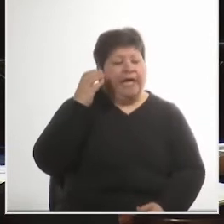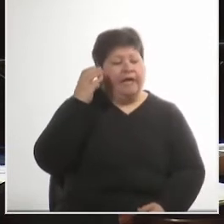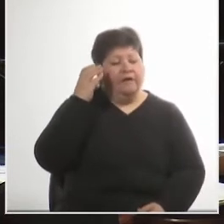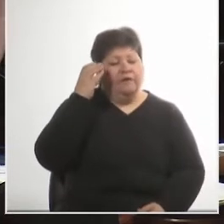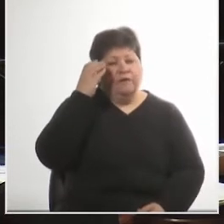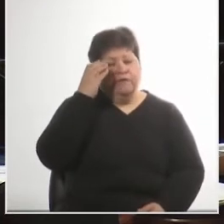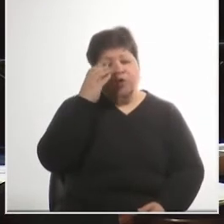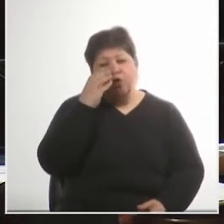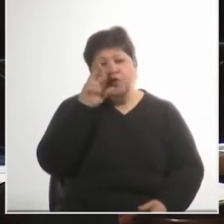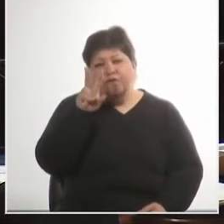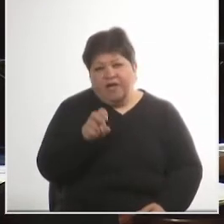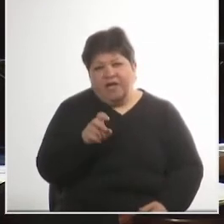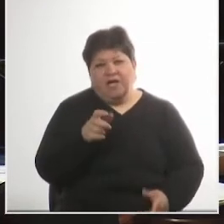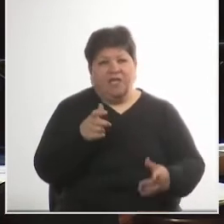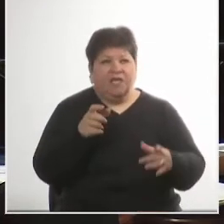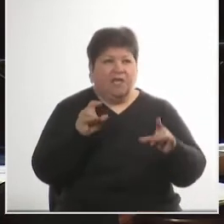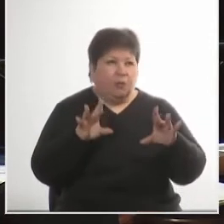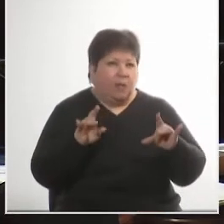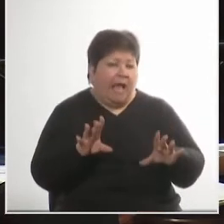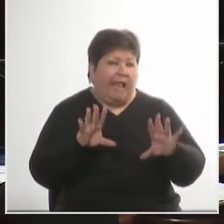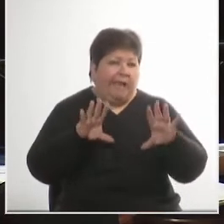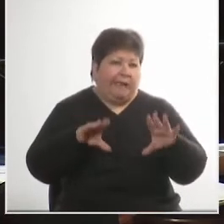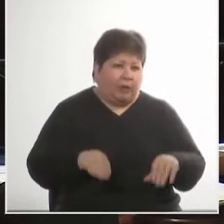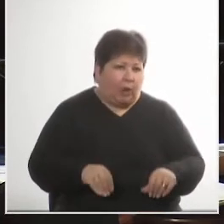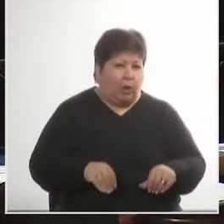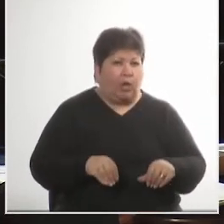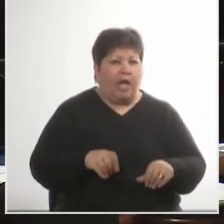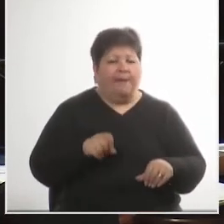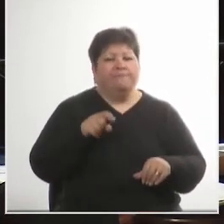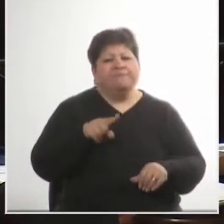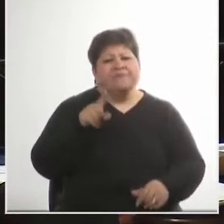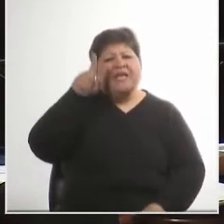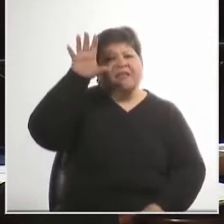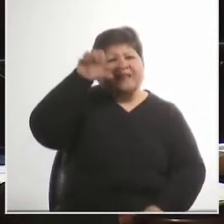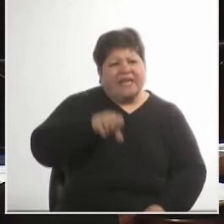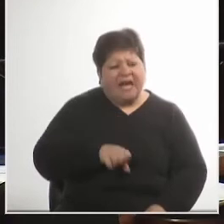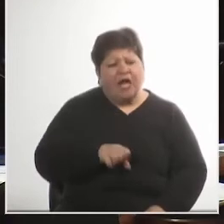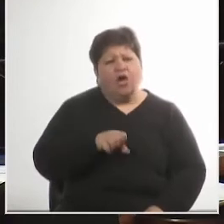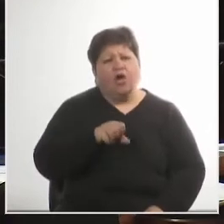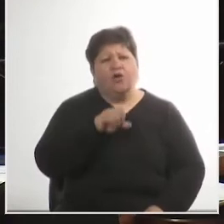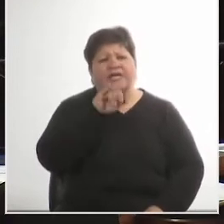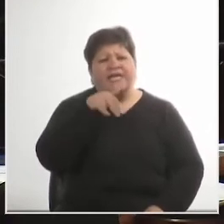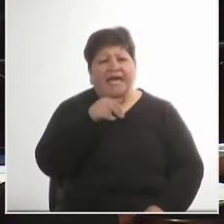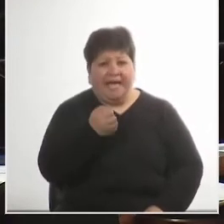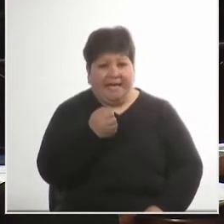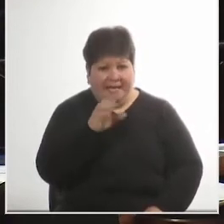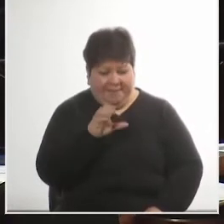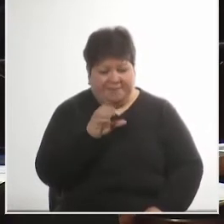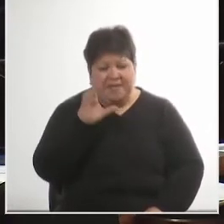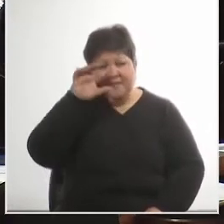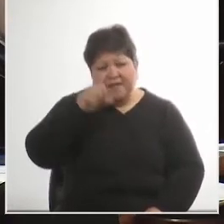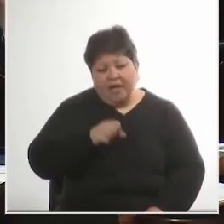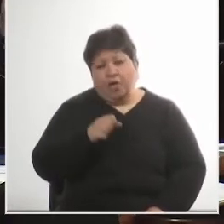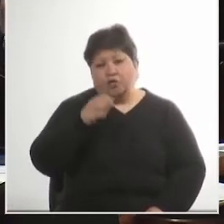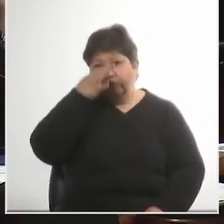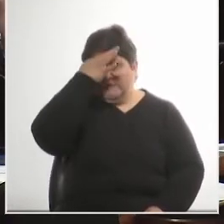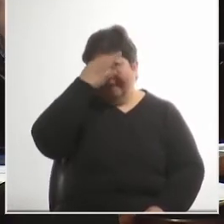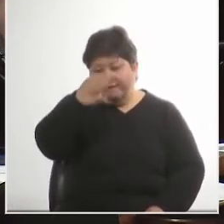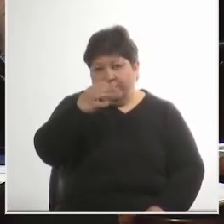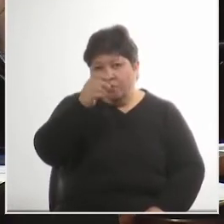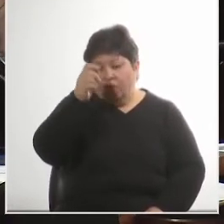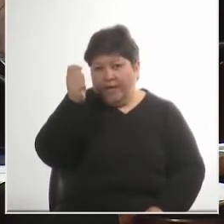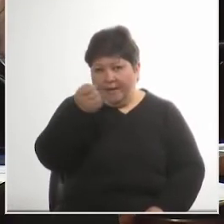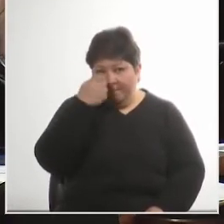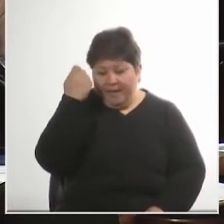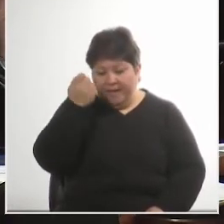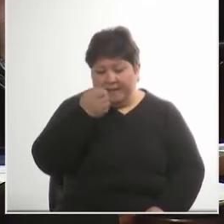poco tiempo el INAC trajo un científico alemán que trabaja en una